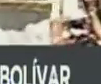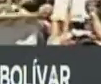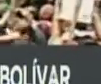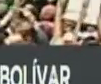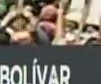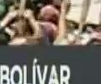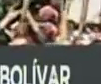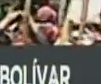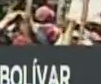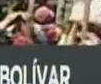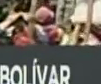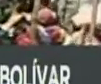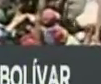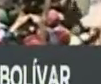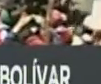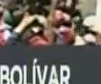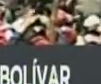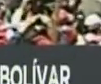¿Dónde están las mujeres